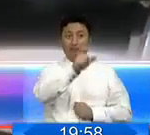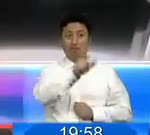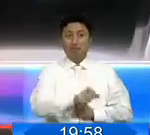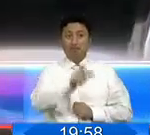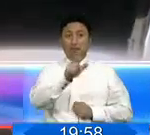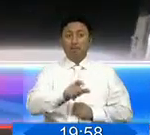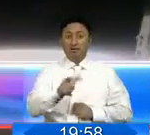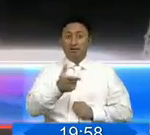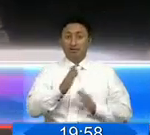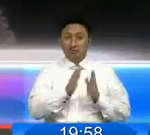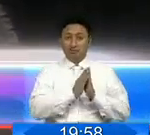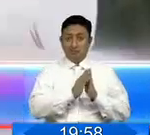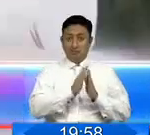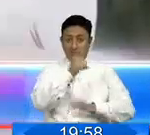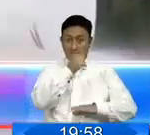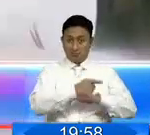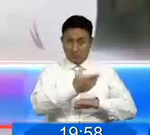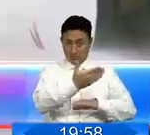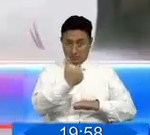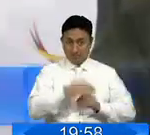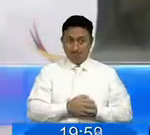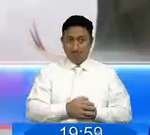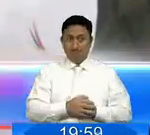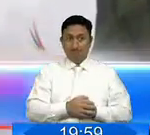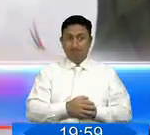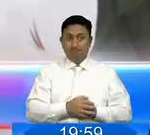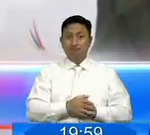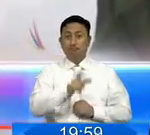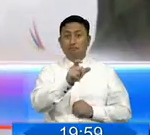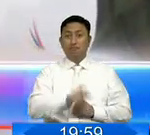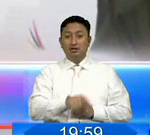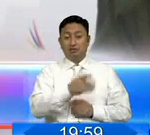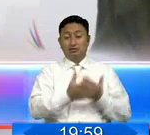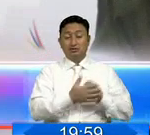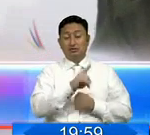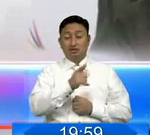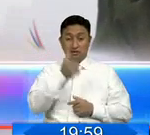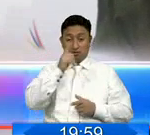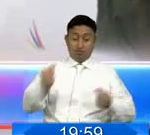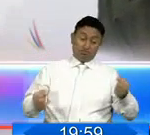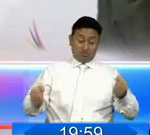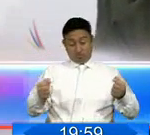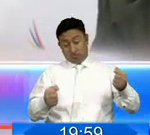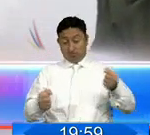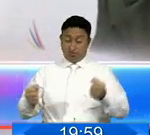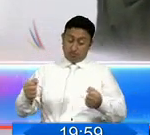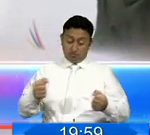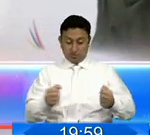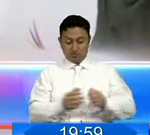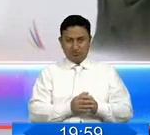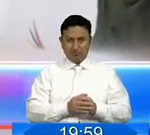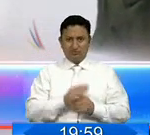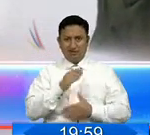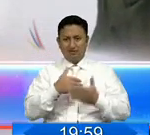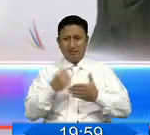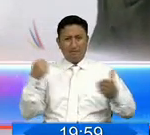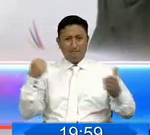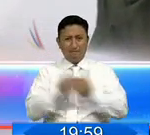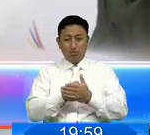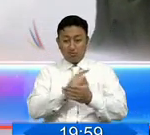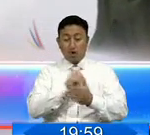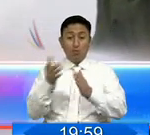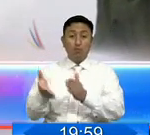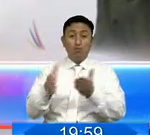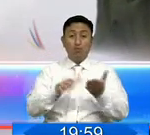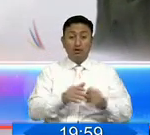los requeridos por la justicia. Aquellas personas que manejando en estado de embriaguez o no han causado muerte